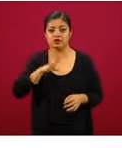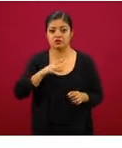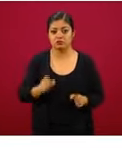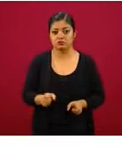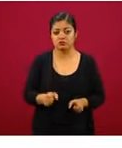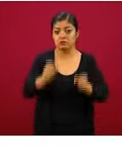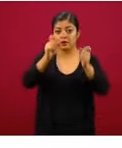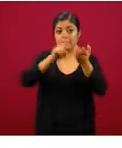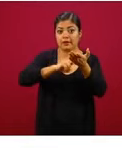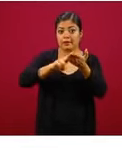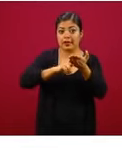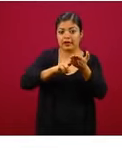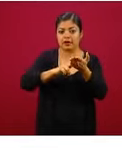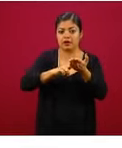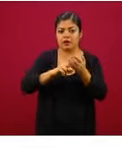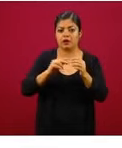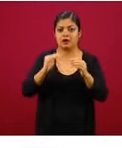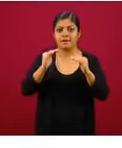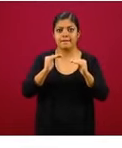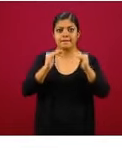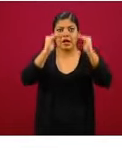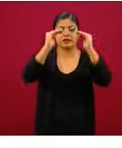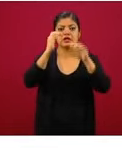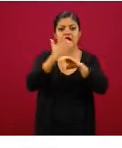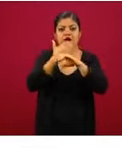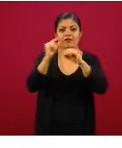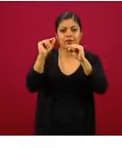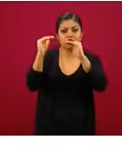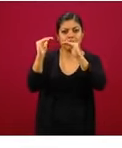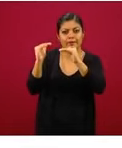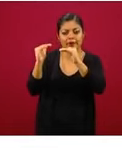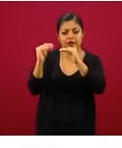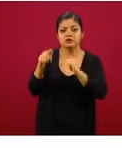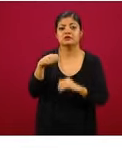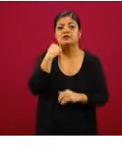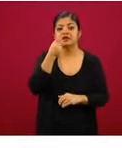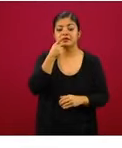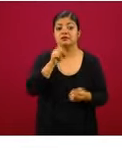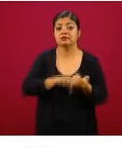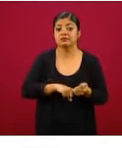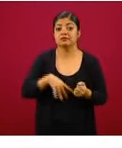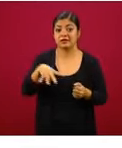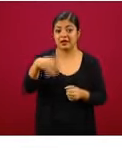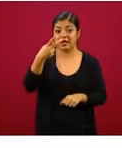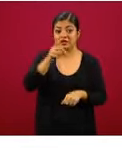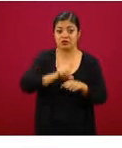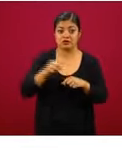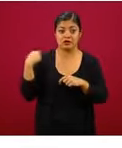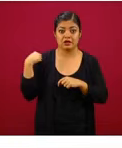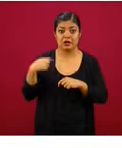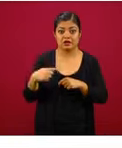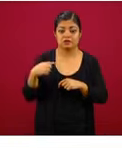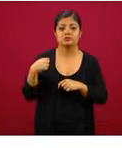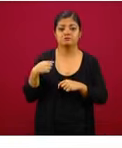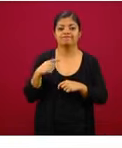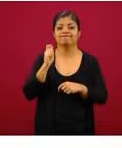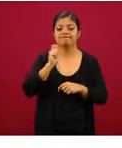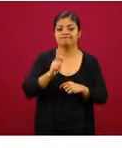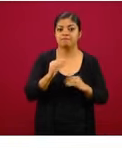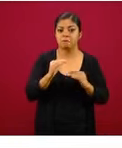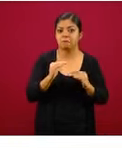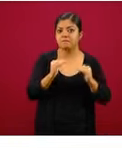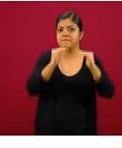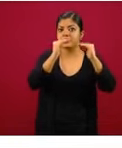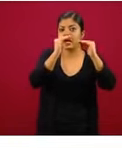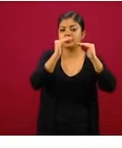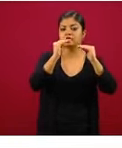verde es superior a la barra de color café, quiere decir que esa tasa de incidencia en los últimos 14 días es mayor que